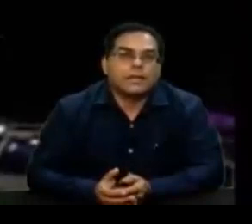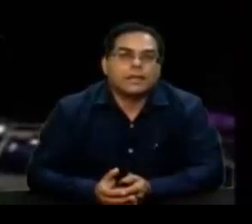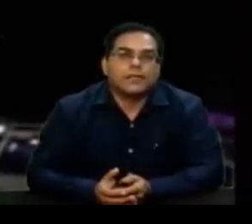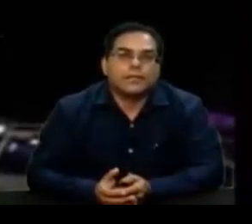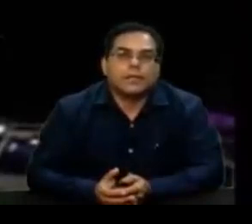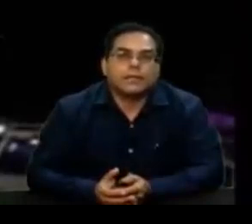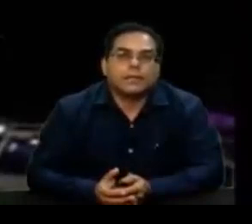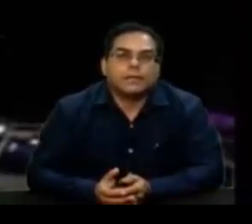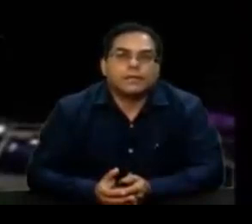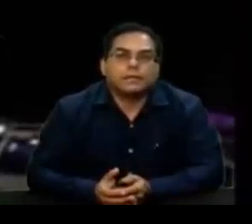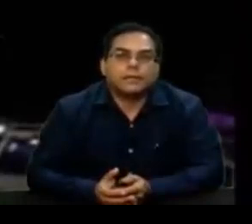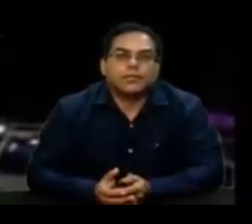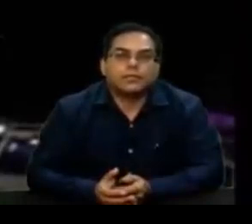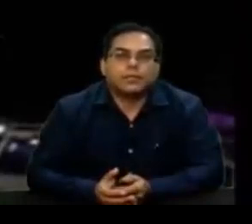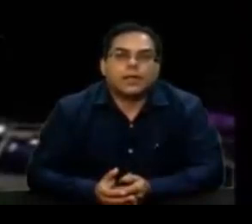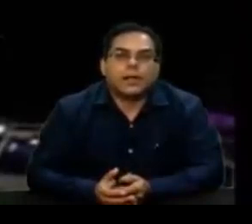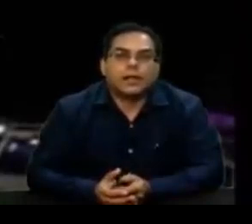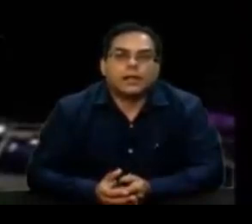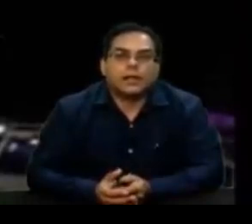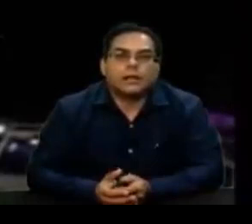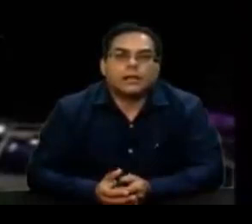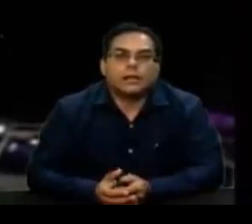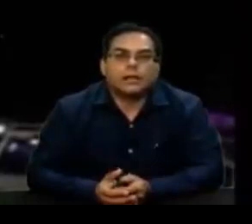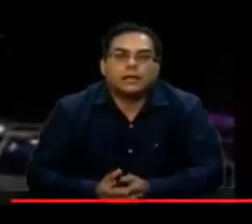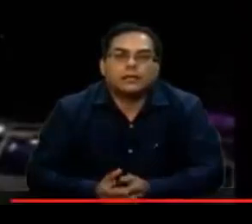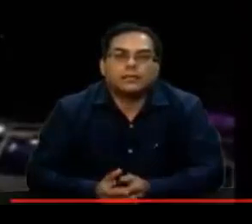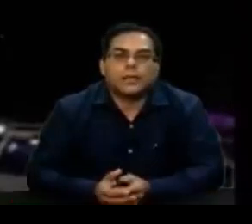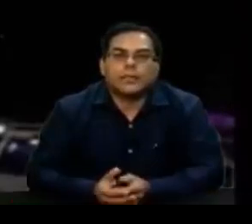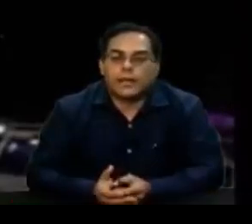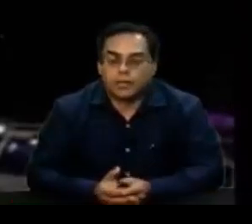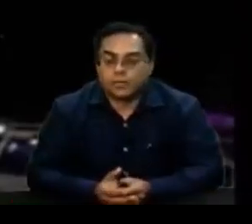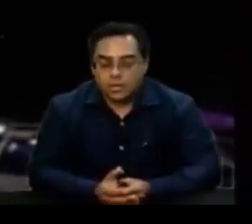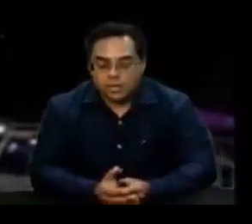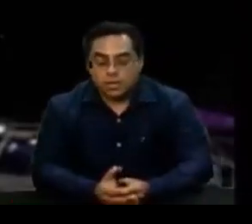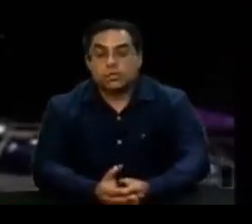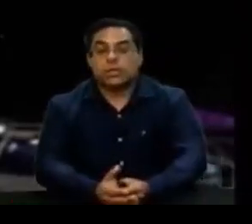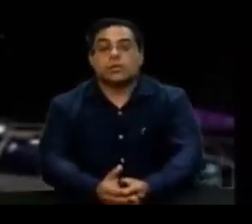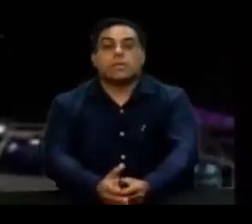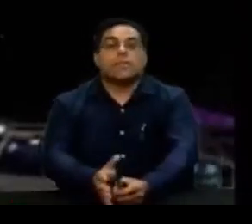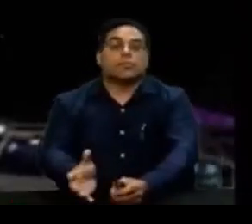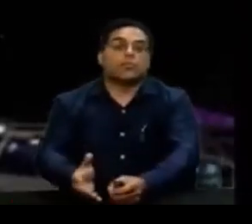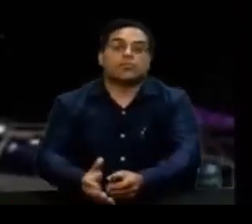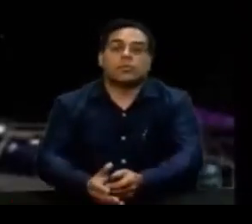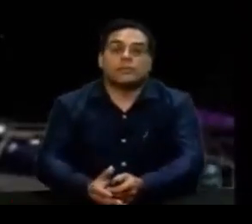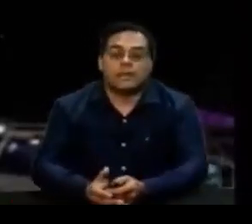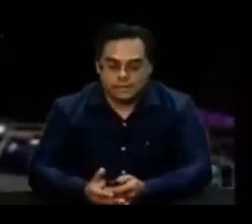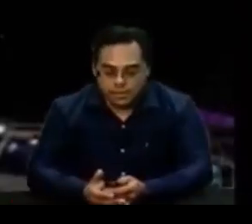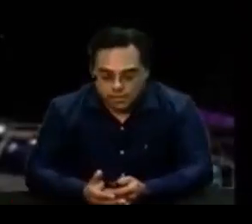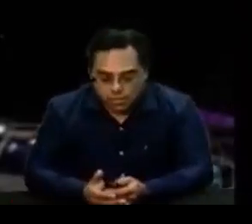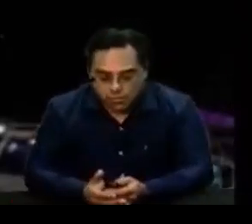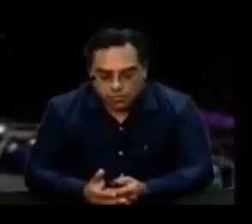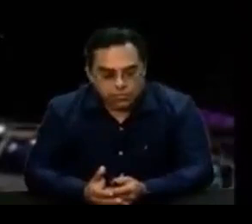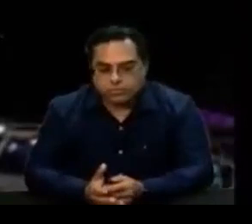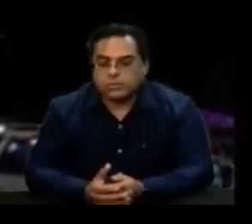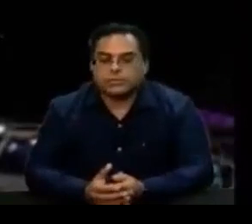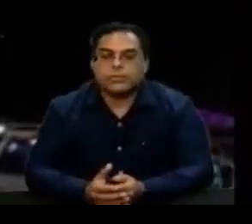la radiografía posterior al manejo quirúrgico, su oclusión está estable. Hoy